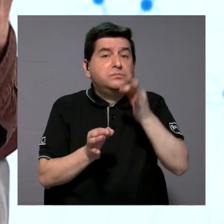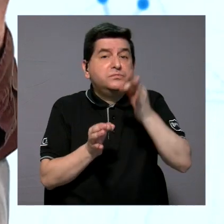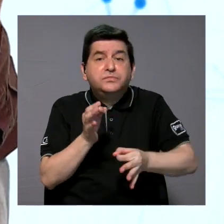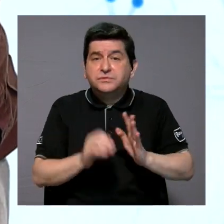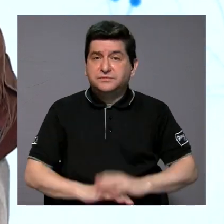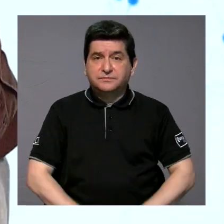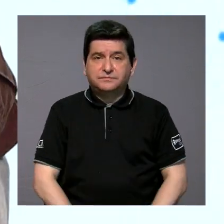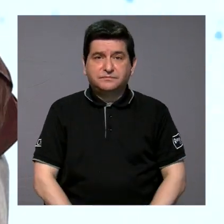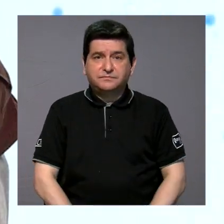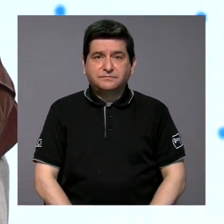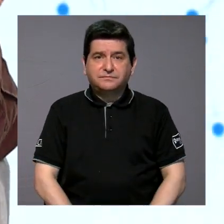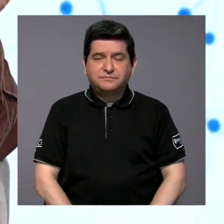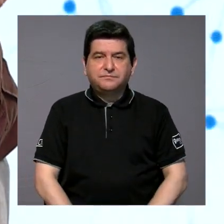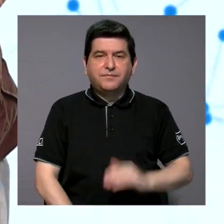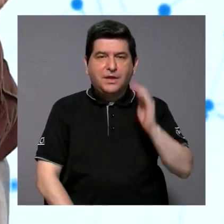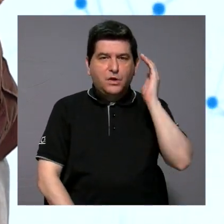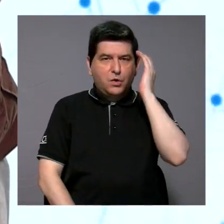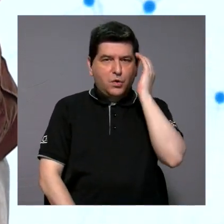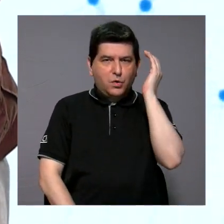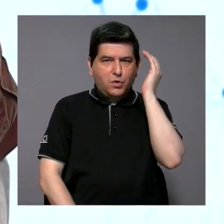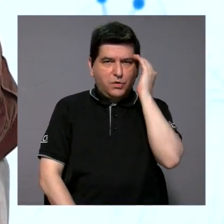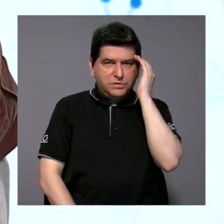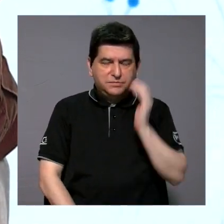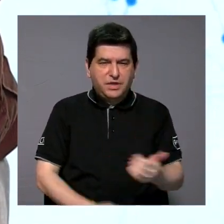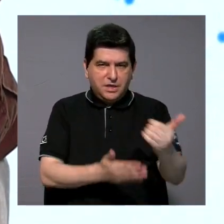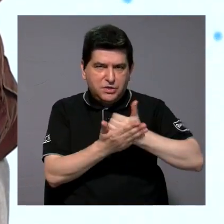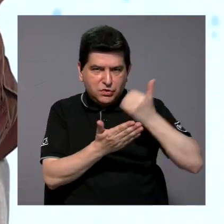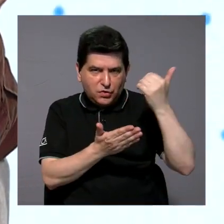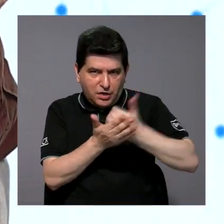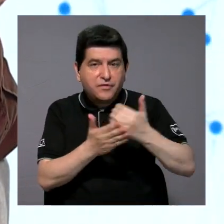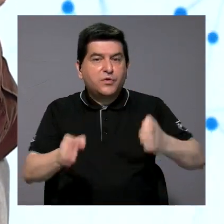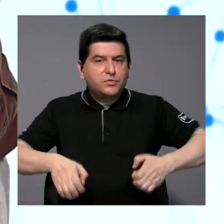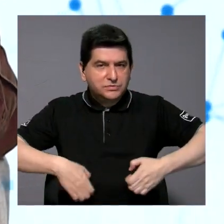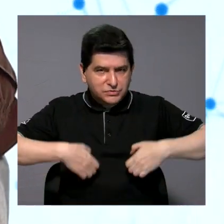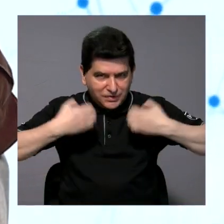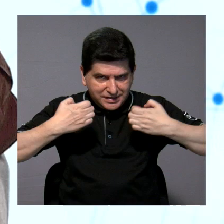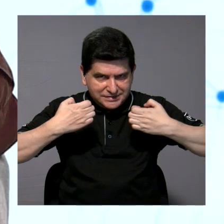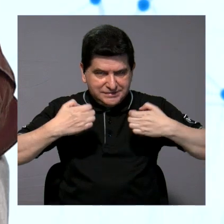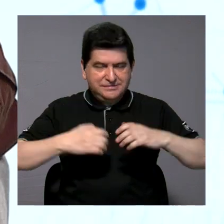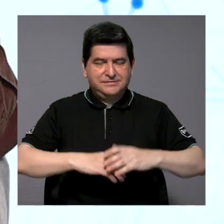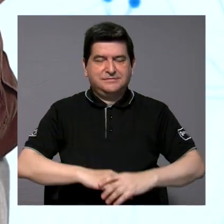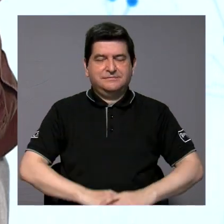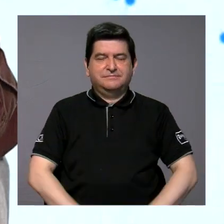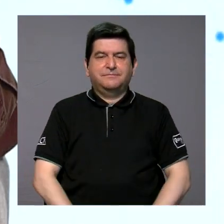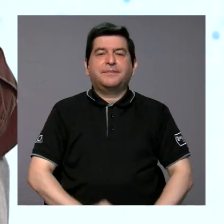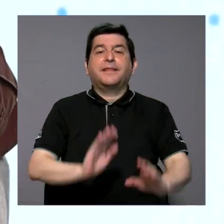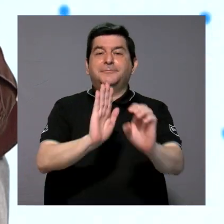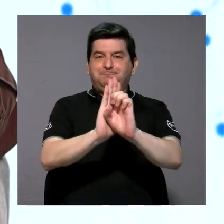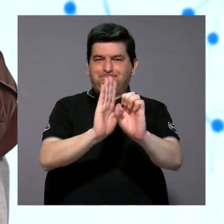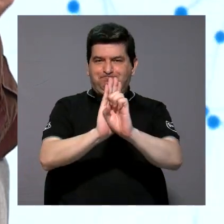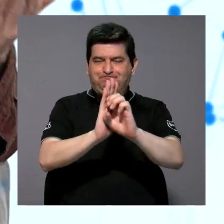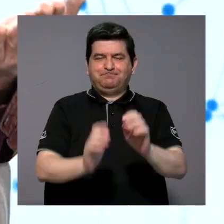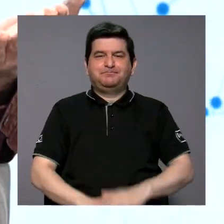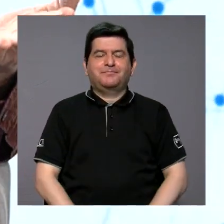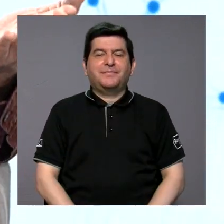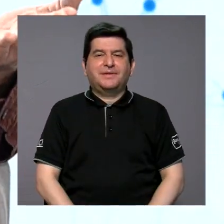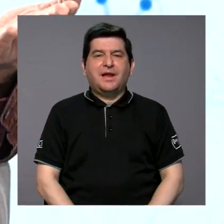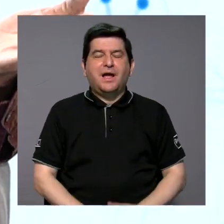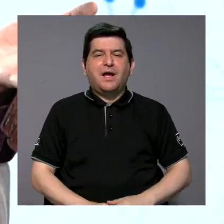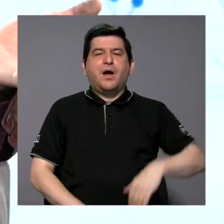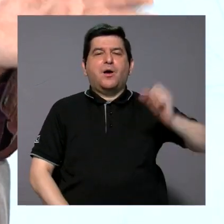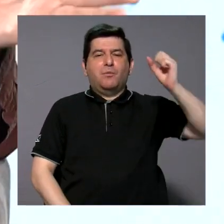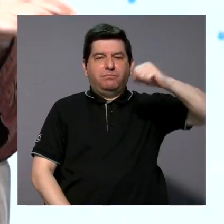con el conocimiento de que el recurso existe. Ejemplo, las